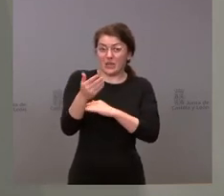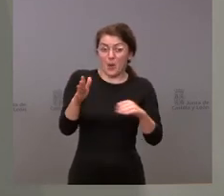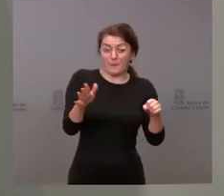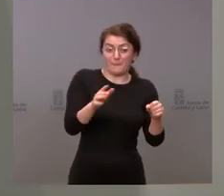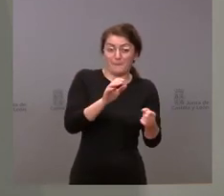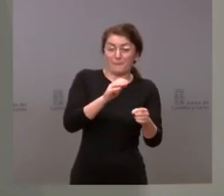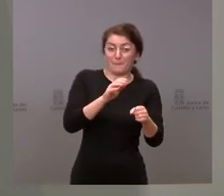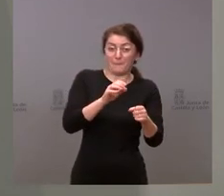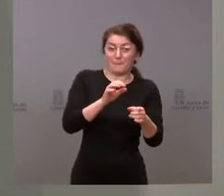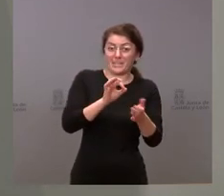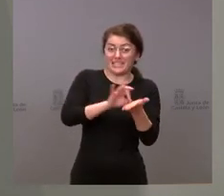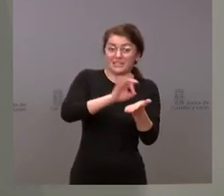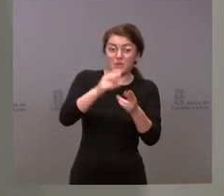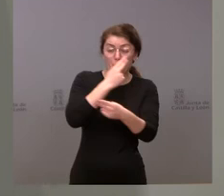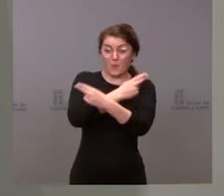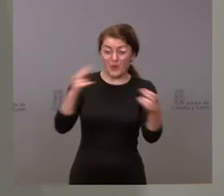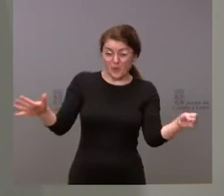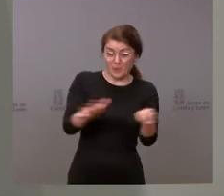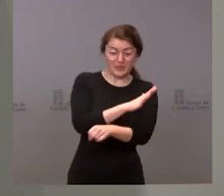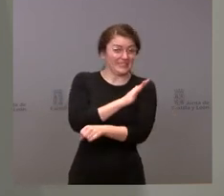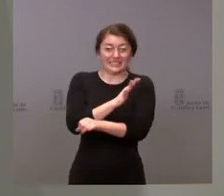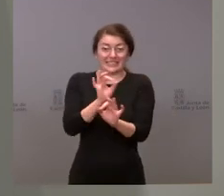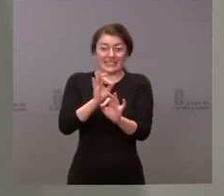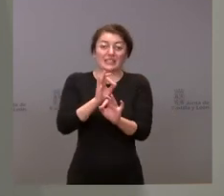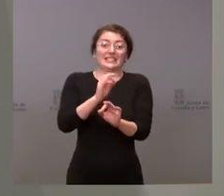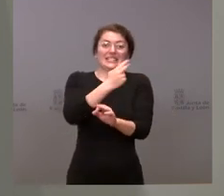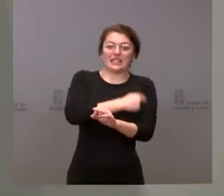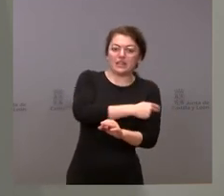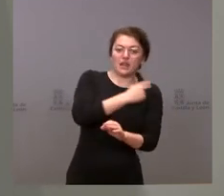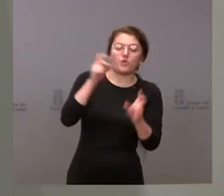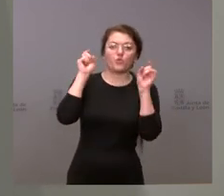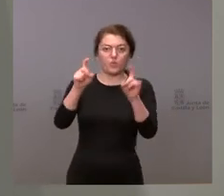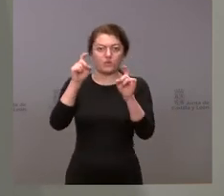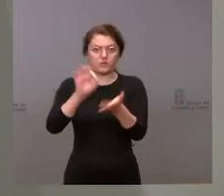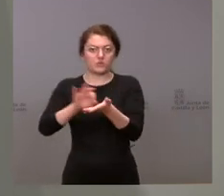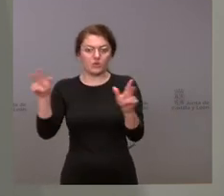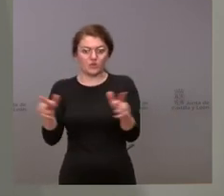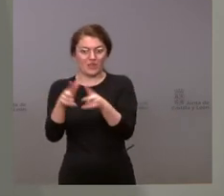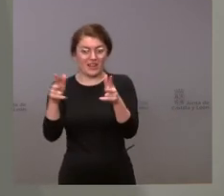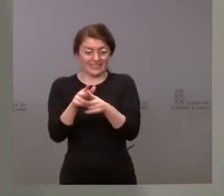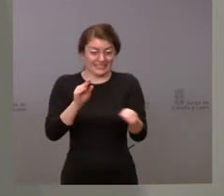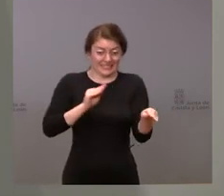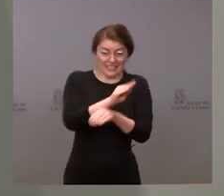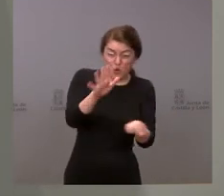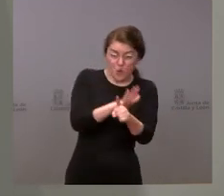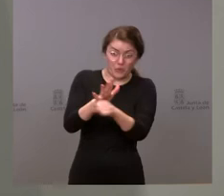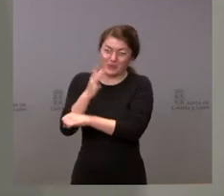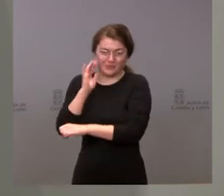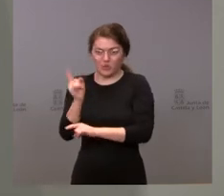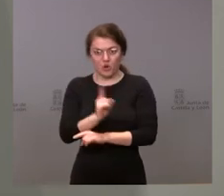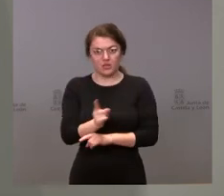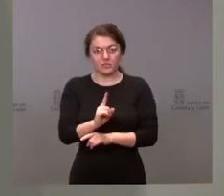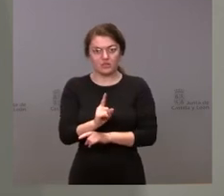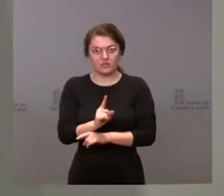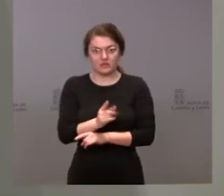esenciales sanidad educación servicios sociales y mucho menos el resto y este importe acumulado